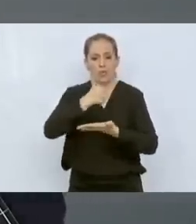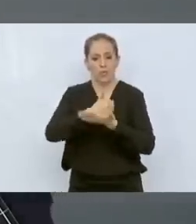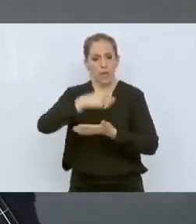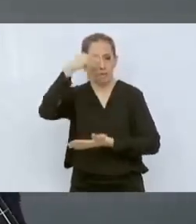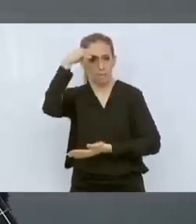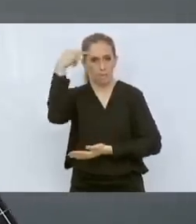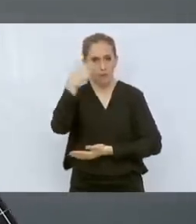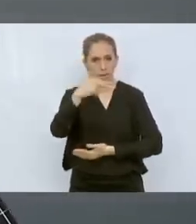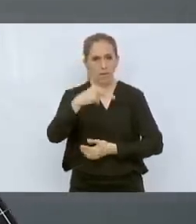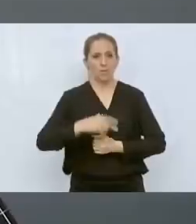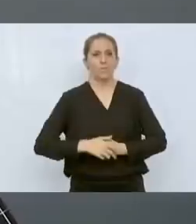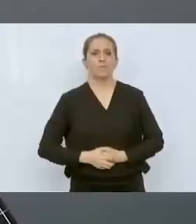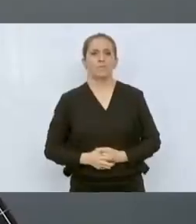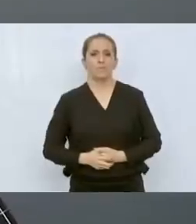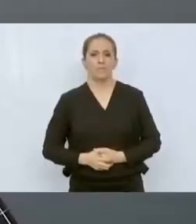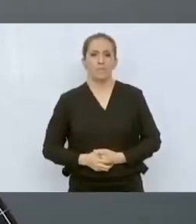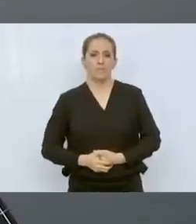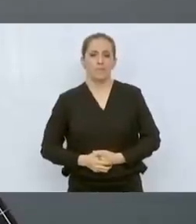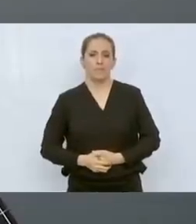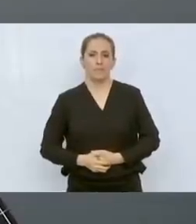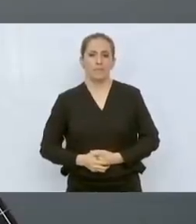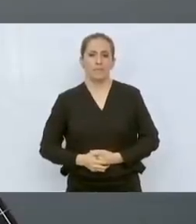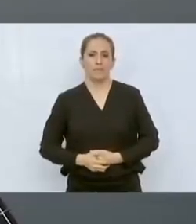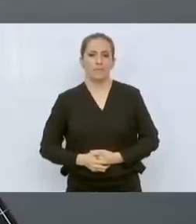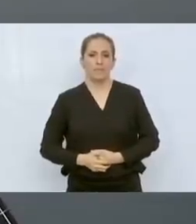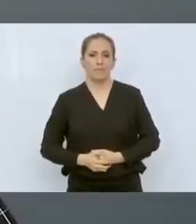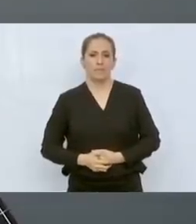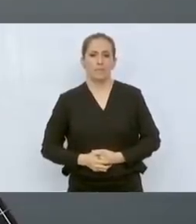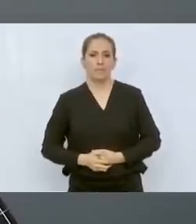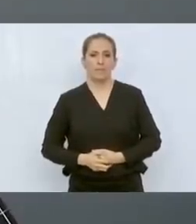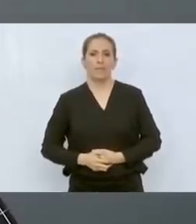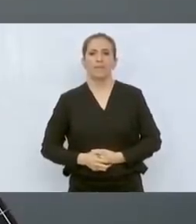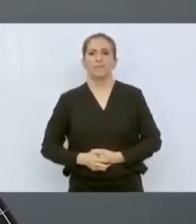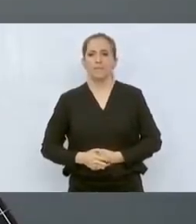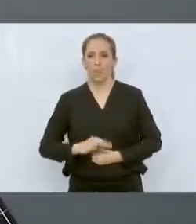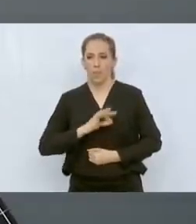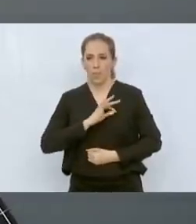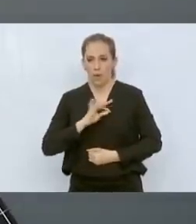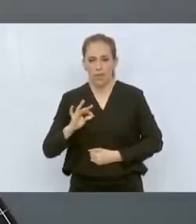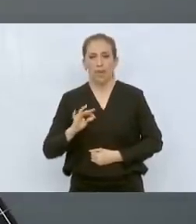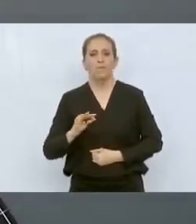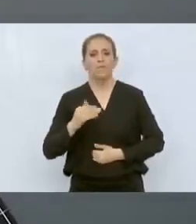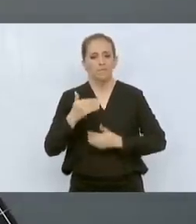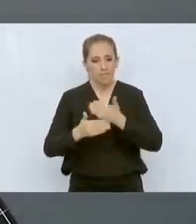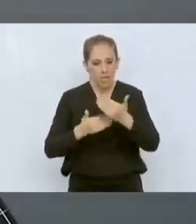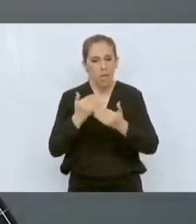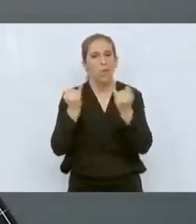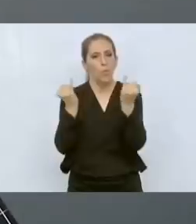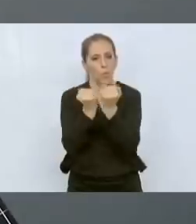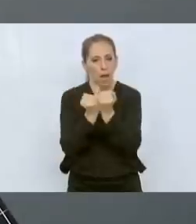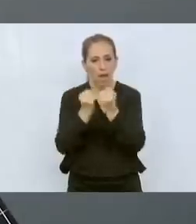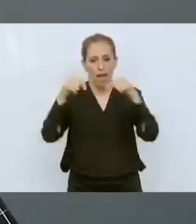Y así, cortinas aquí en Nuevo León,